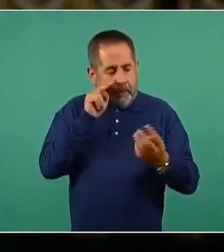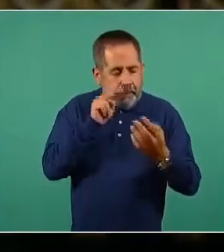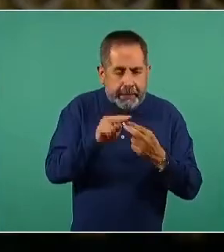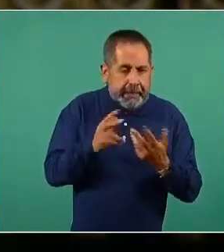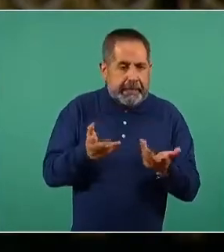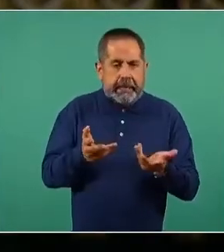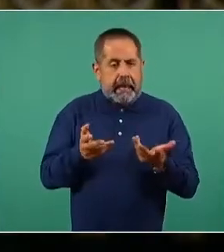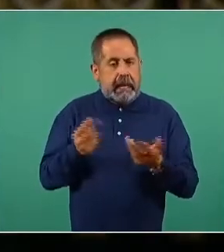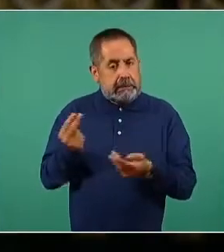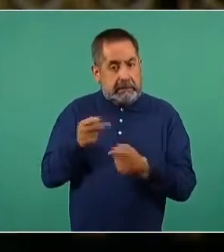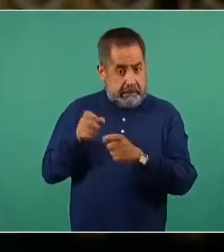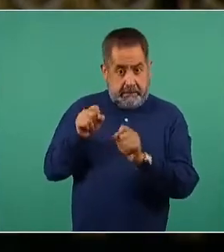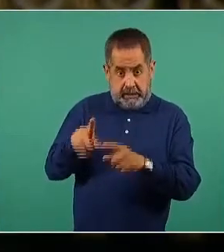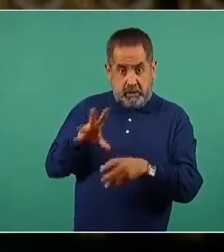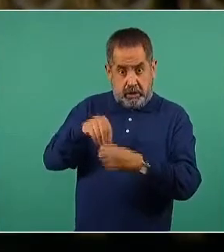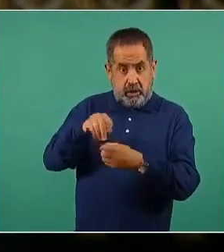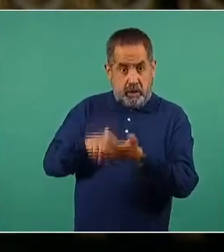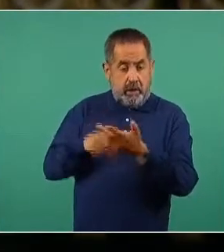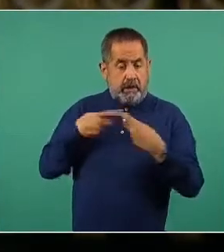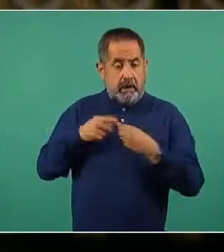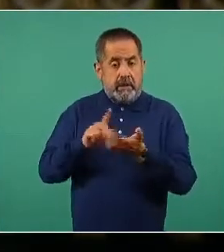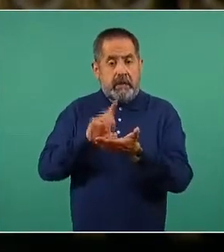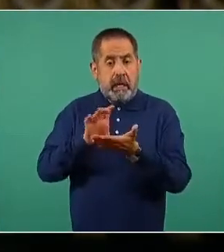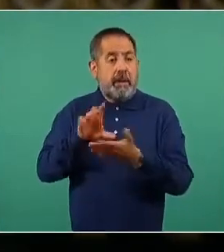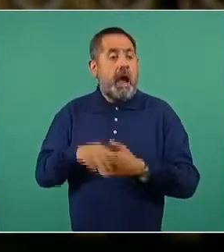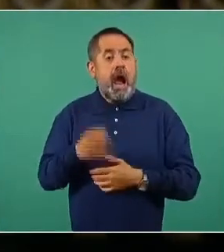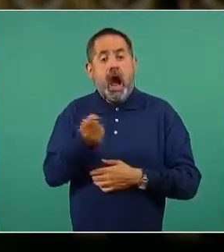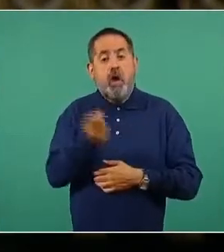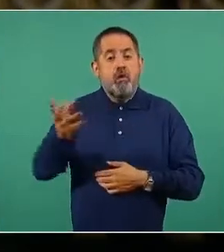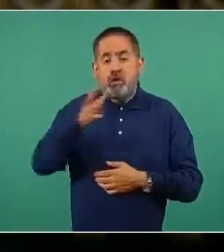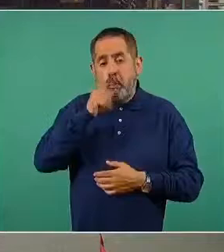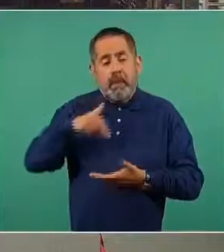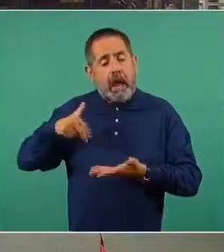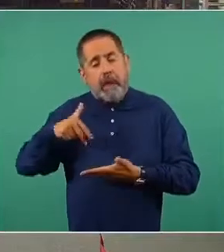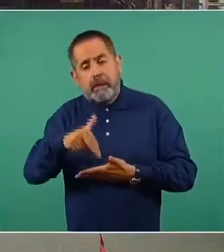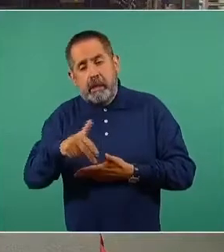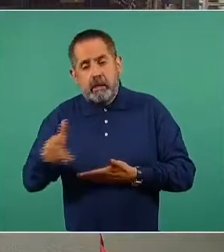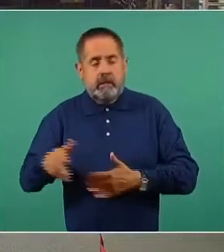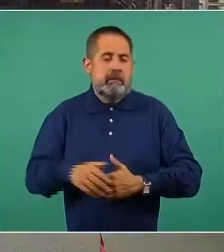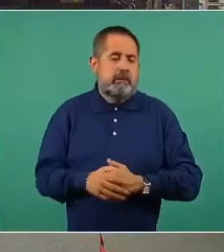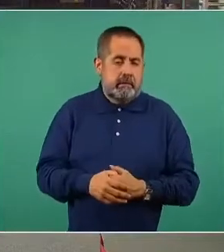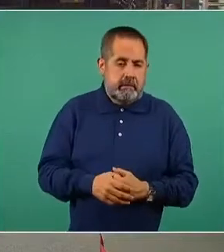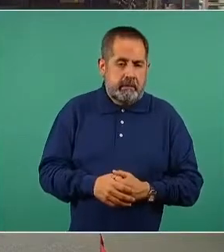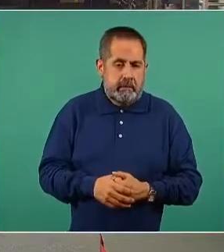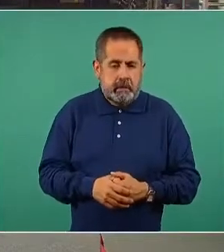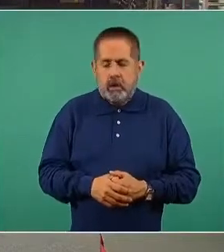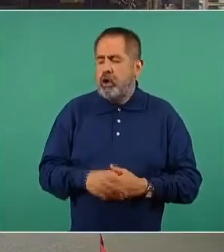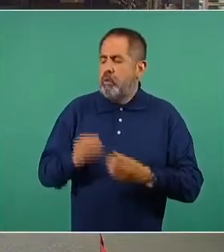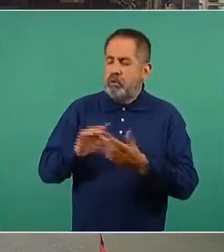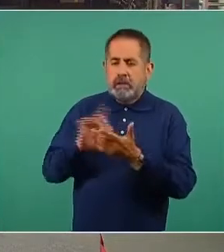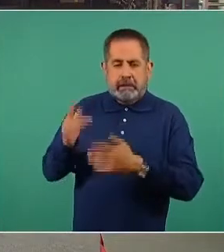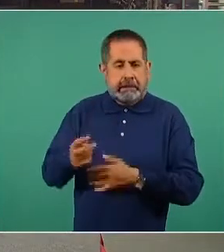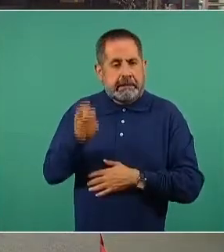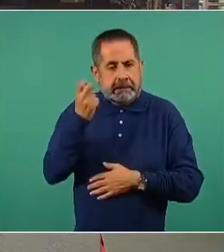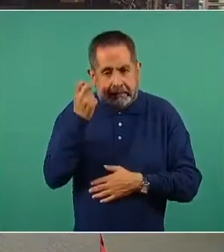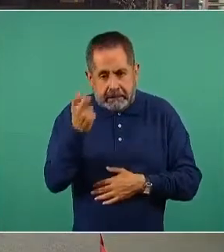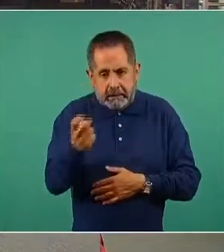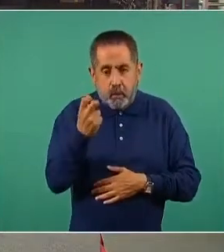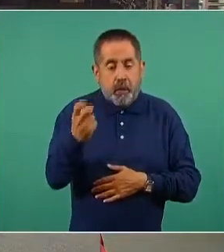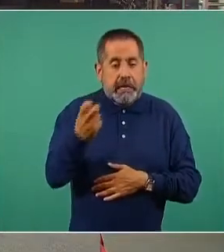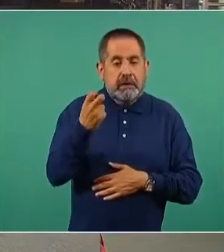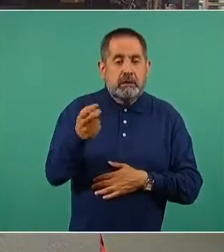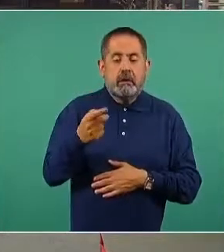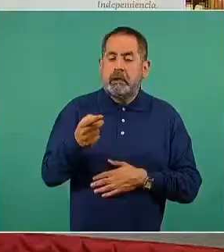correctamente, o hay algunos que ya no pueden incluso caminar. Muchísimas gracias. Precisamente para eso